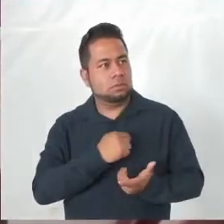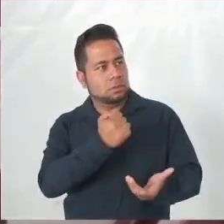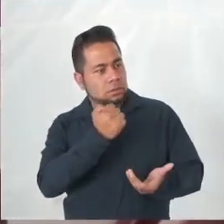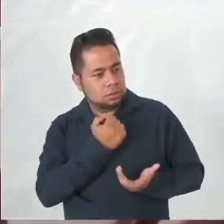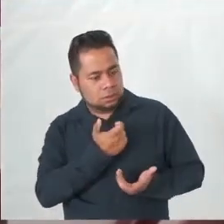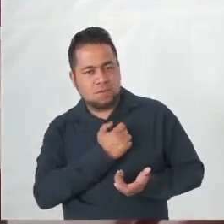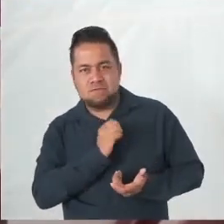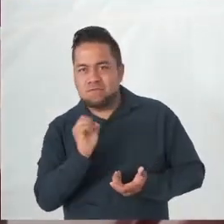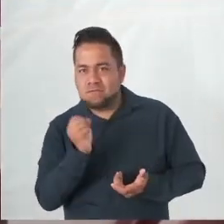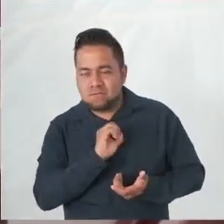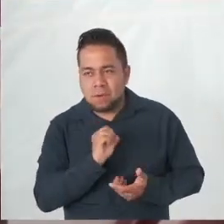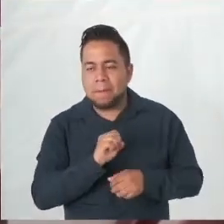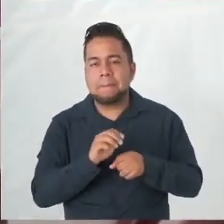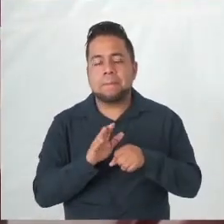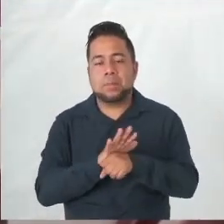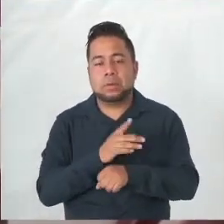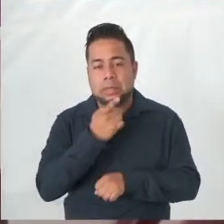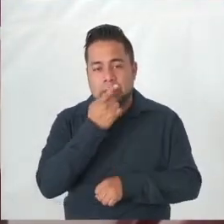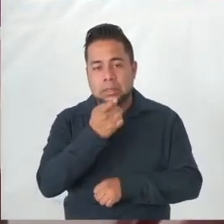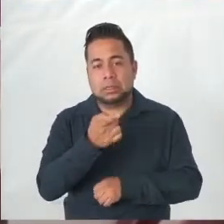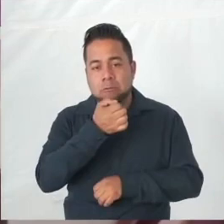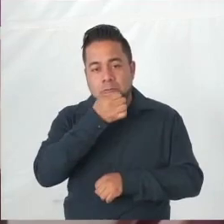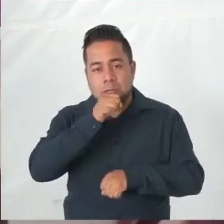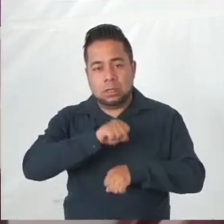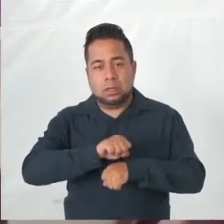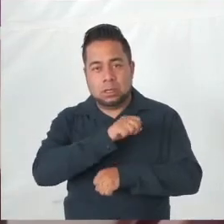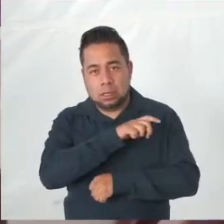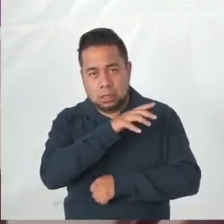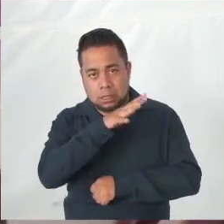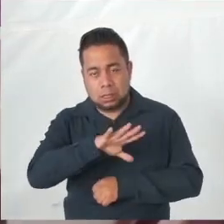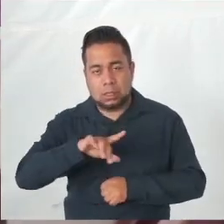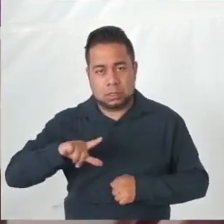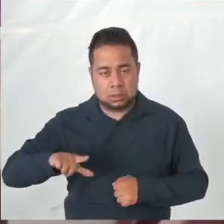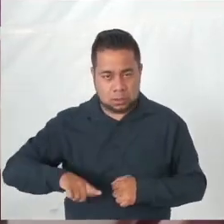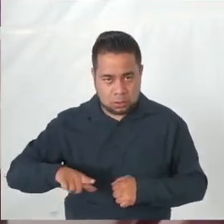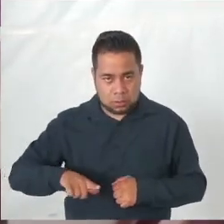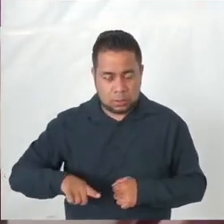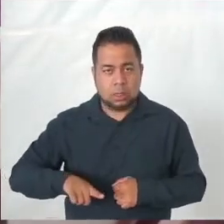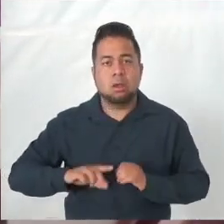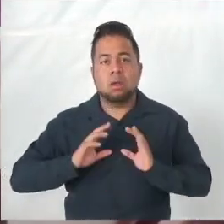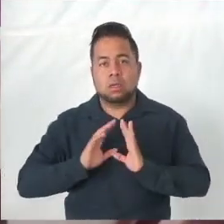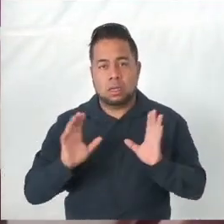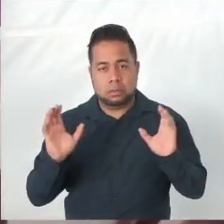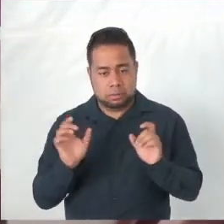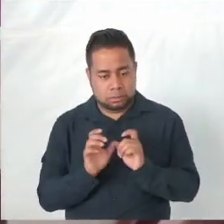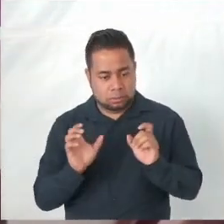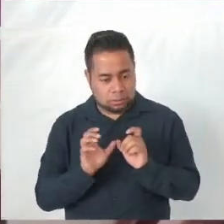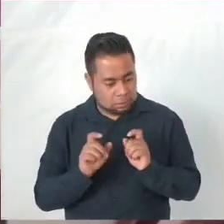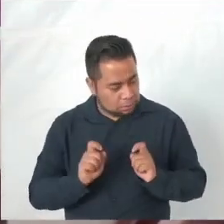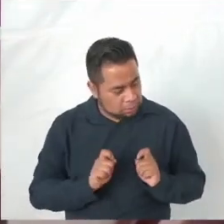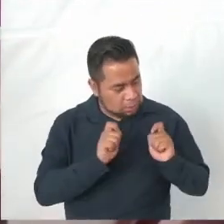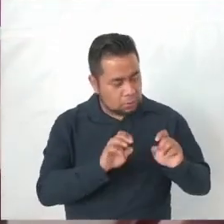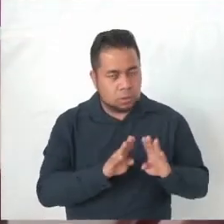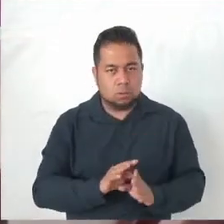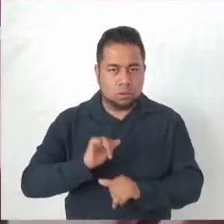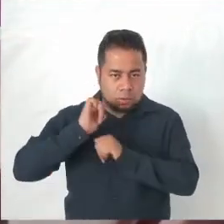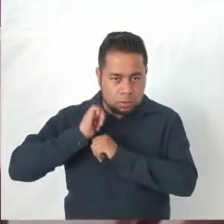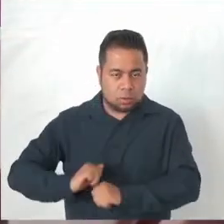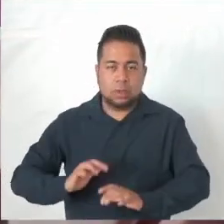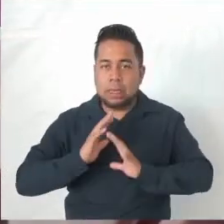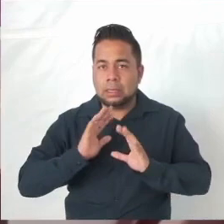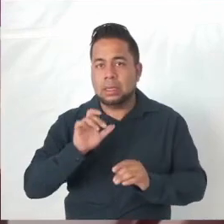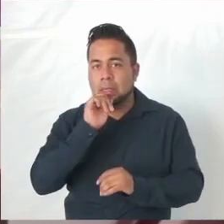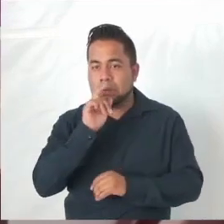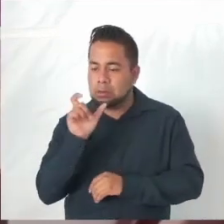recursos, ya que a pesar que la Secretaría General de Gobierno los ha acreditado como autoridades y les ha entregado